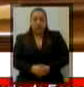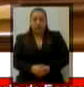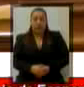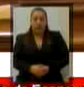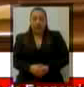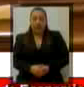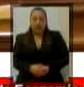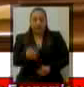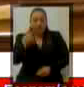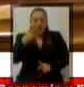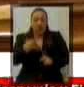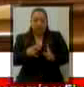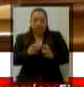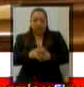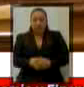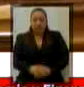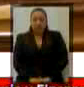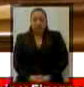psicológicos.